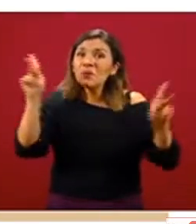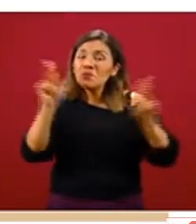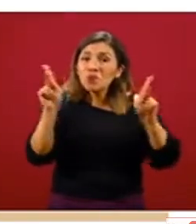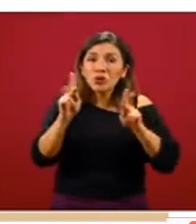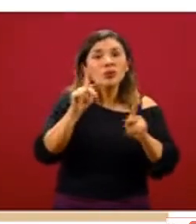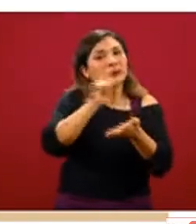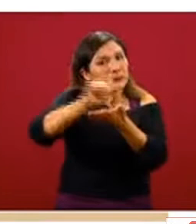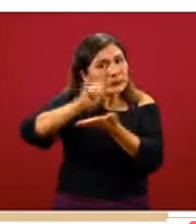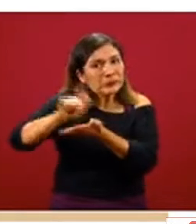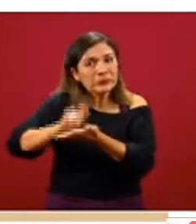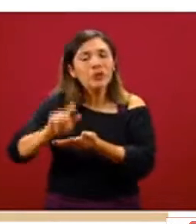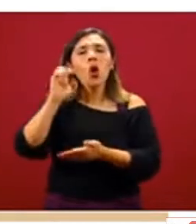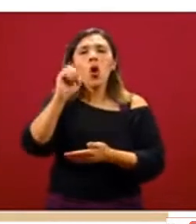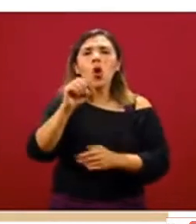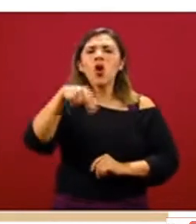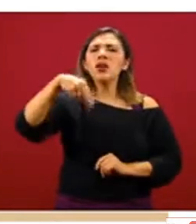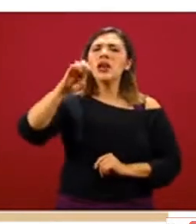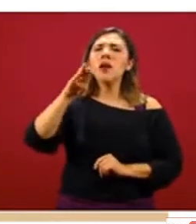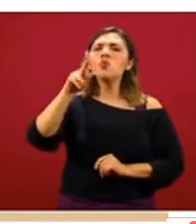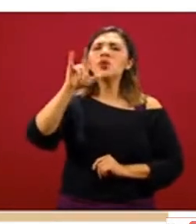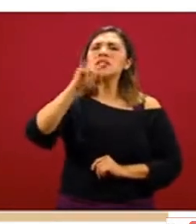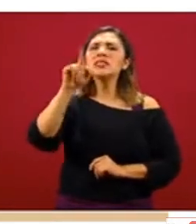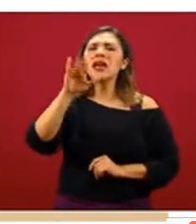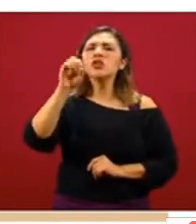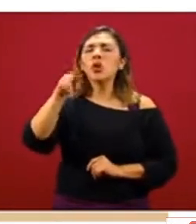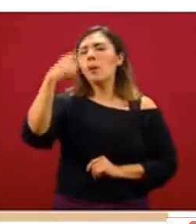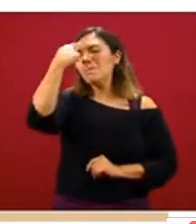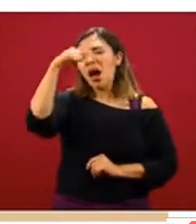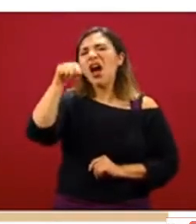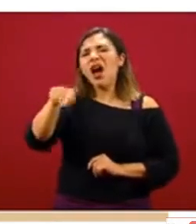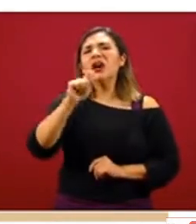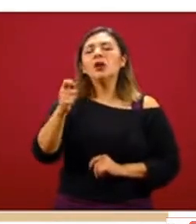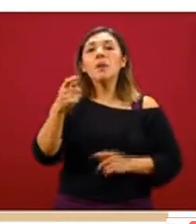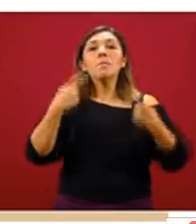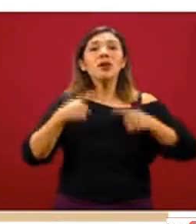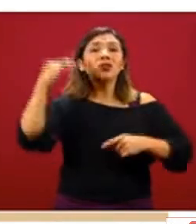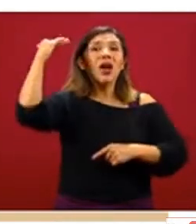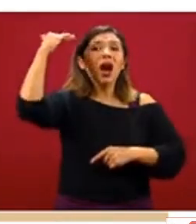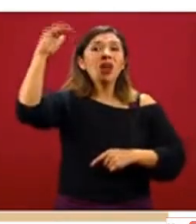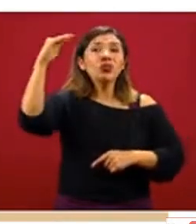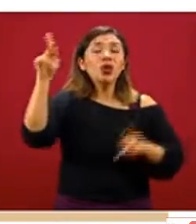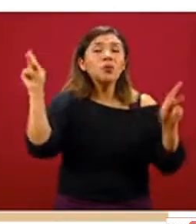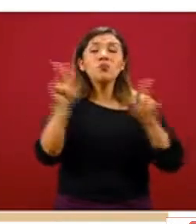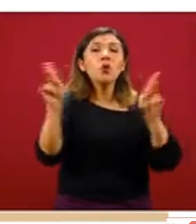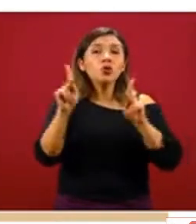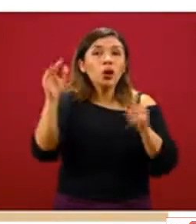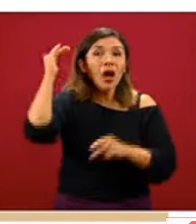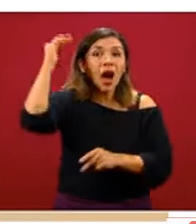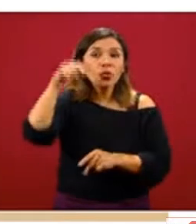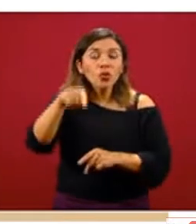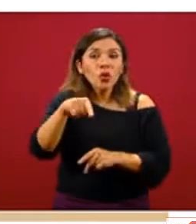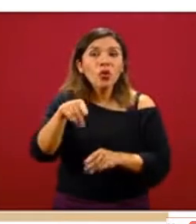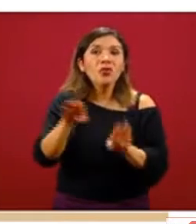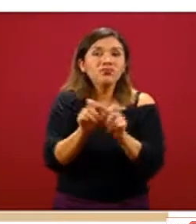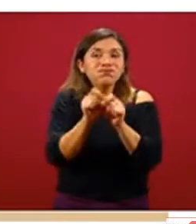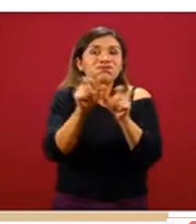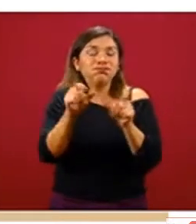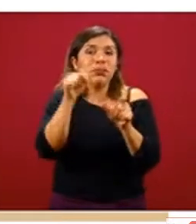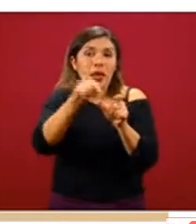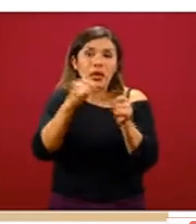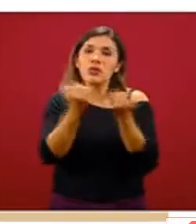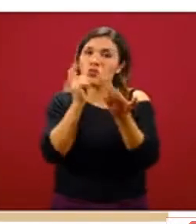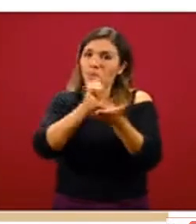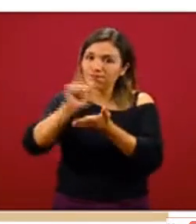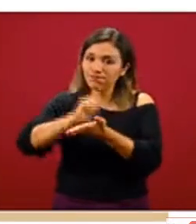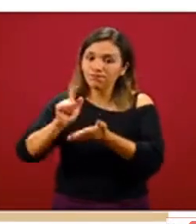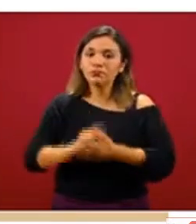peridomiciliarias, o también nebulizaciones para controlar ya el adulto, el mosquito adulto. Componente muy importante es vigilancia